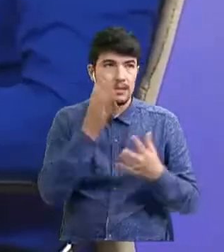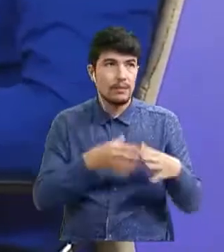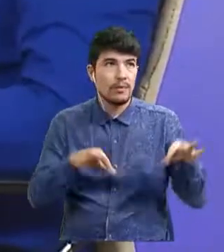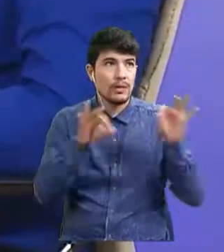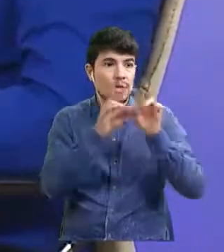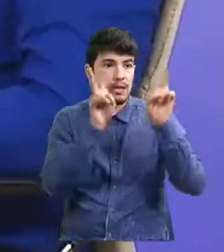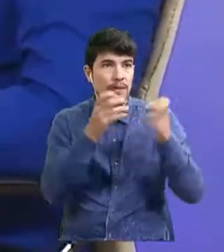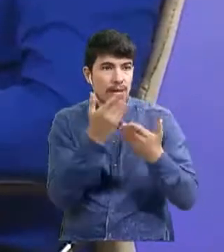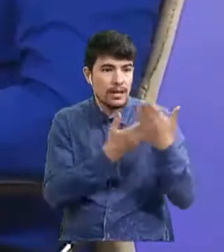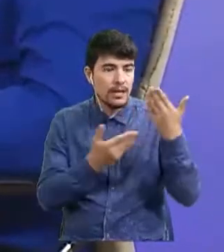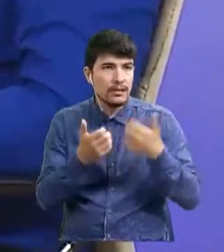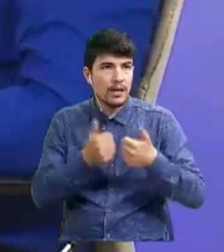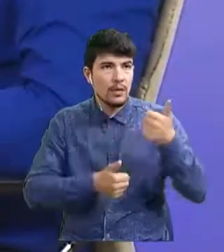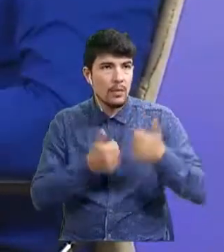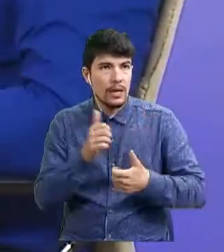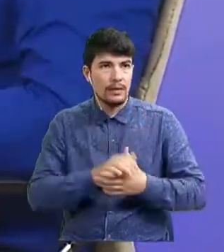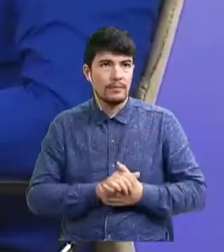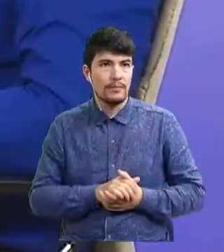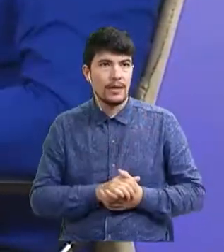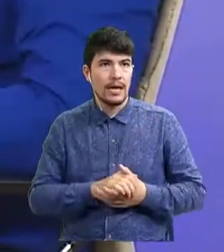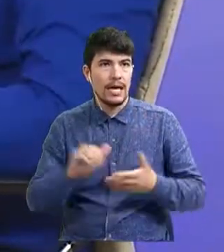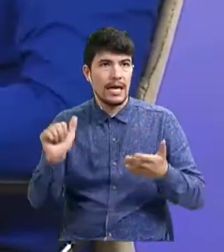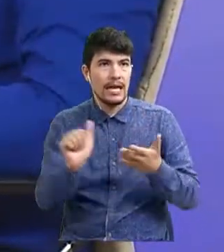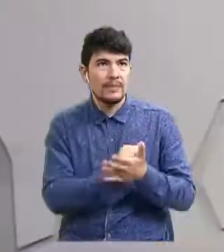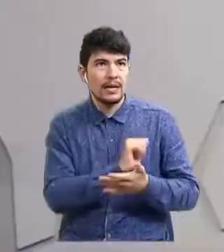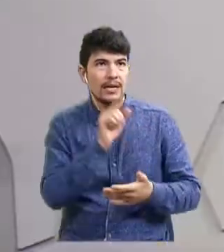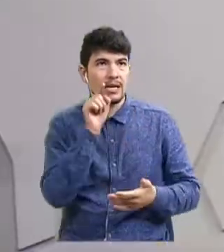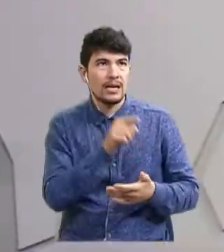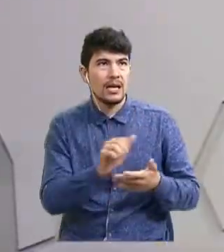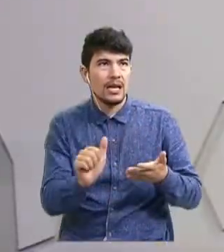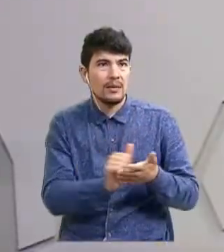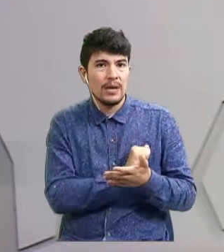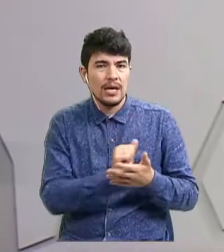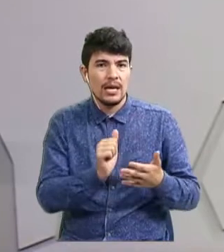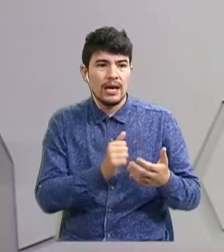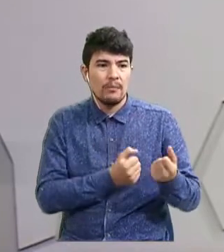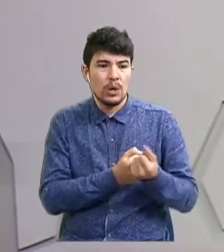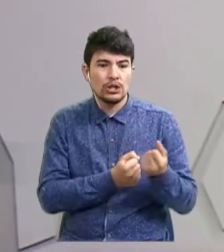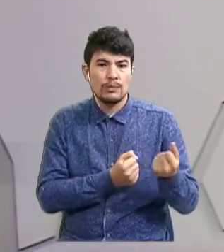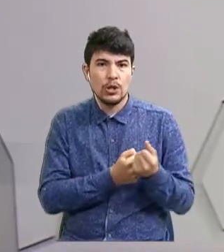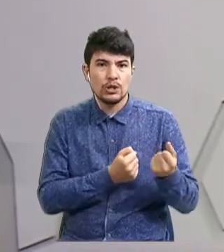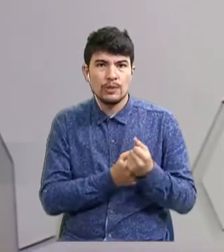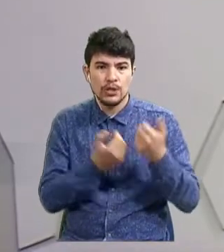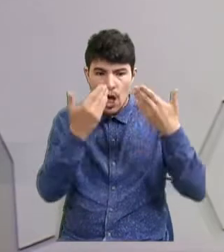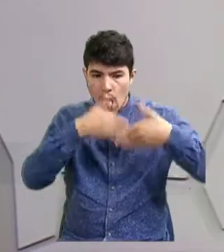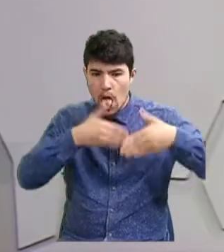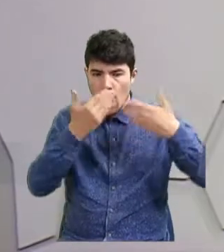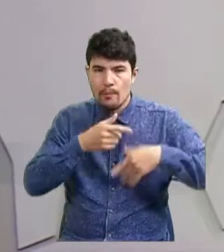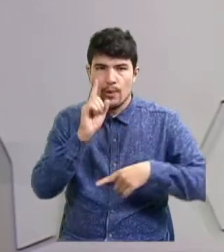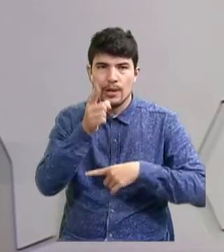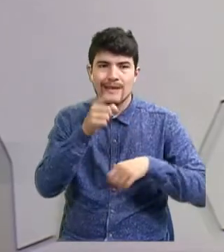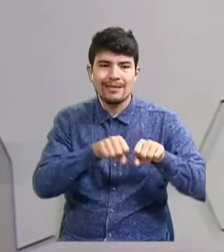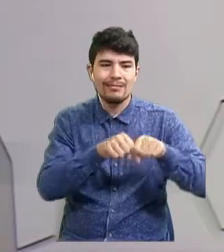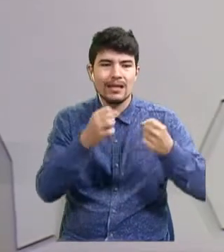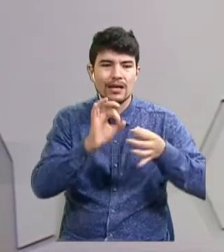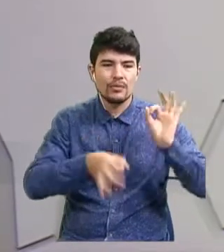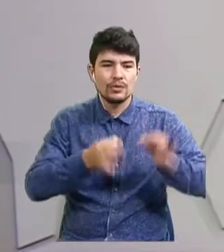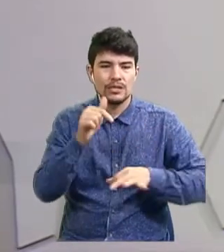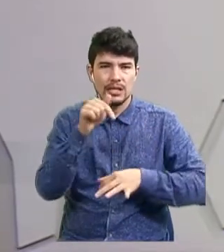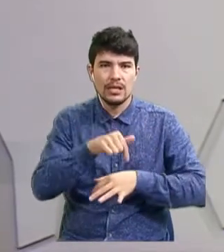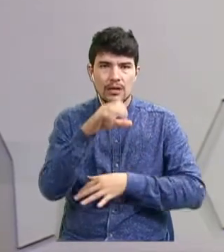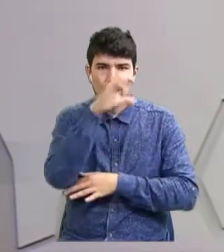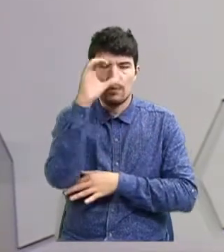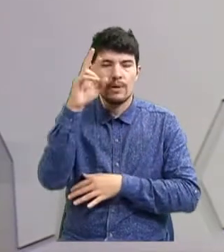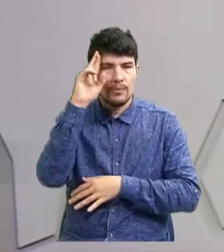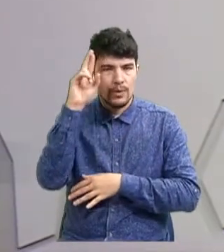es principalmente eliminar todo ese roscograma y esa rosca politiquera que ha podrido la justicia en Colombia, y eso es un